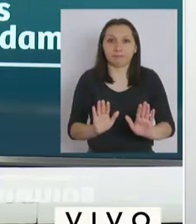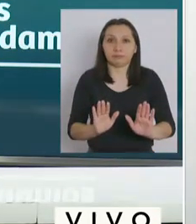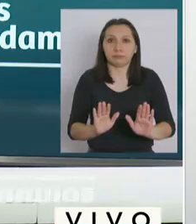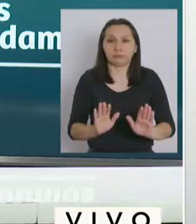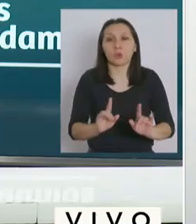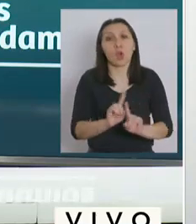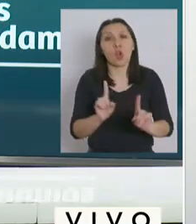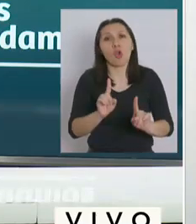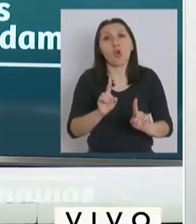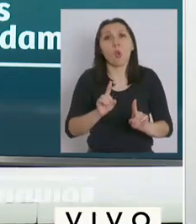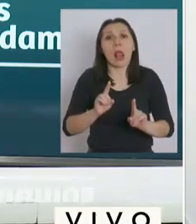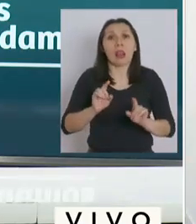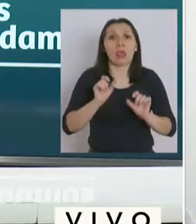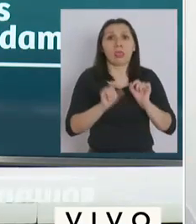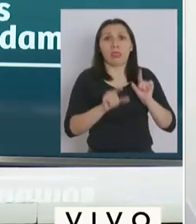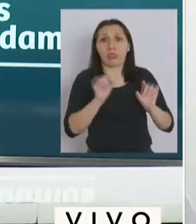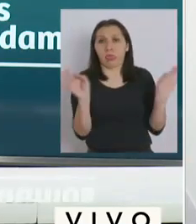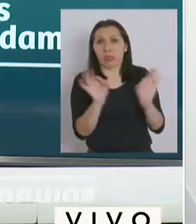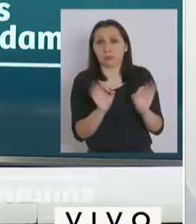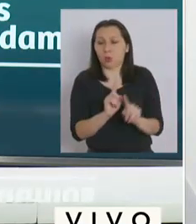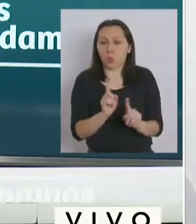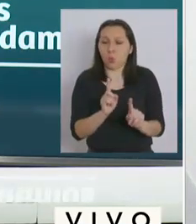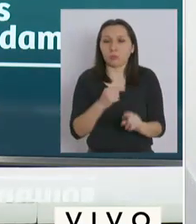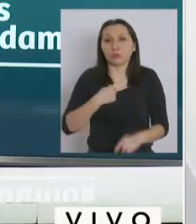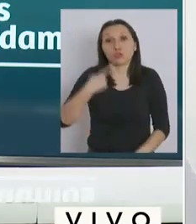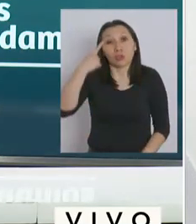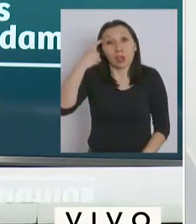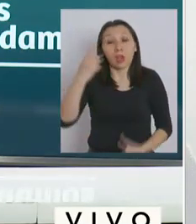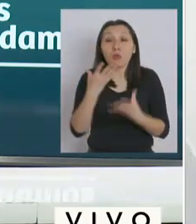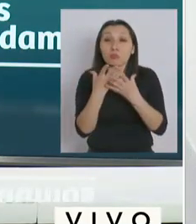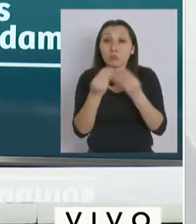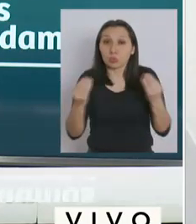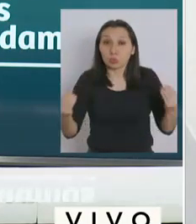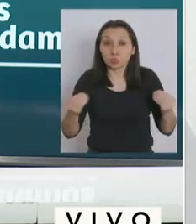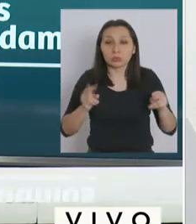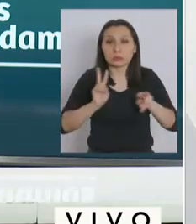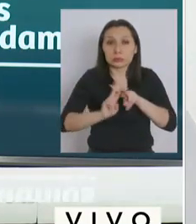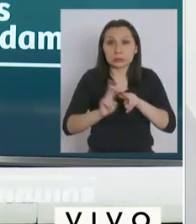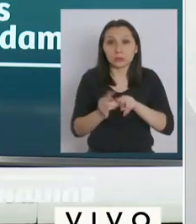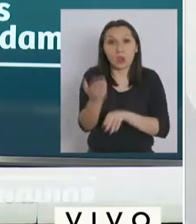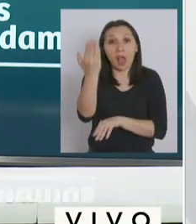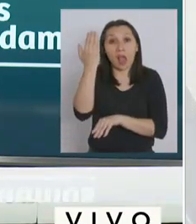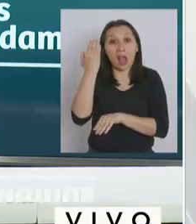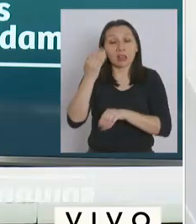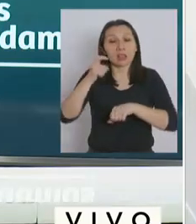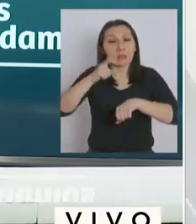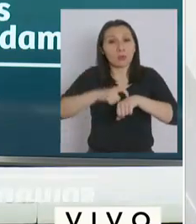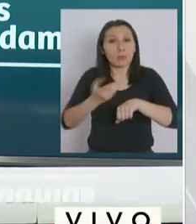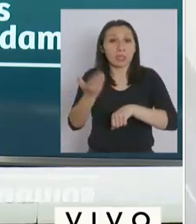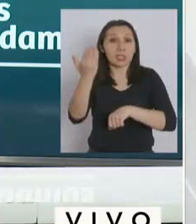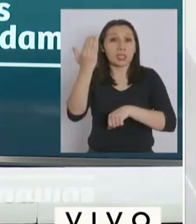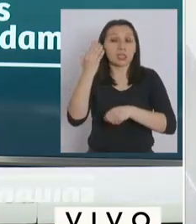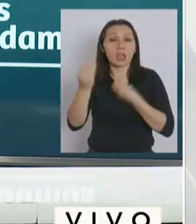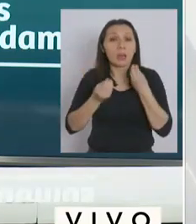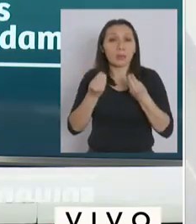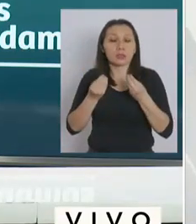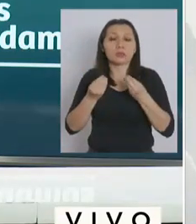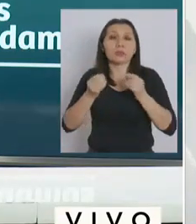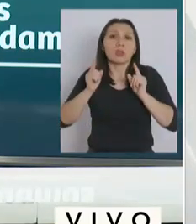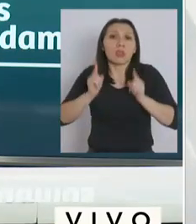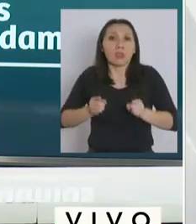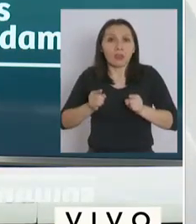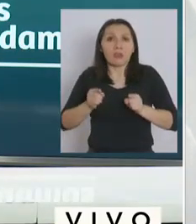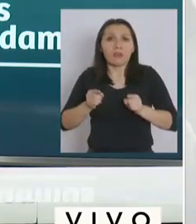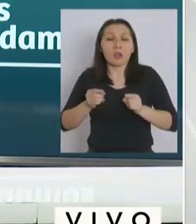no es por justificar, pero creo que muchas de las acciones que se tomaron en un momento fueron acciones que estaban